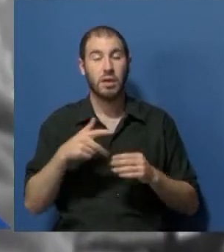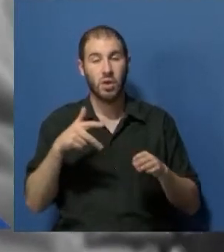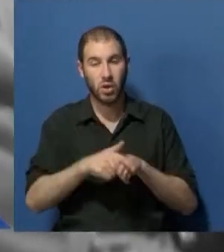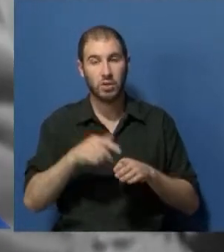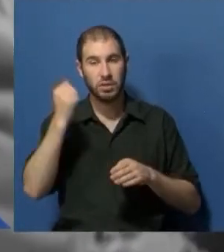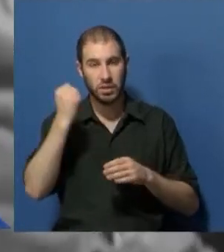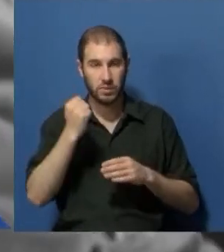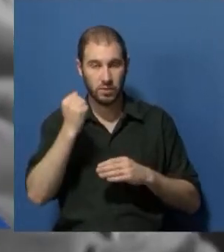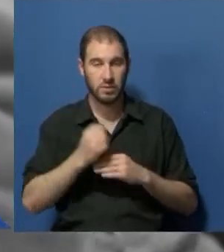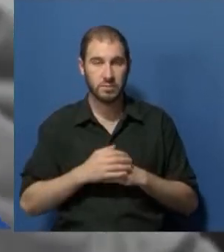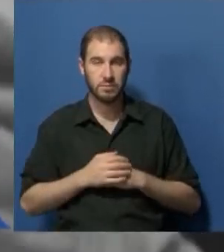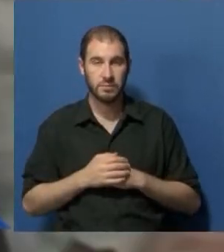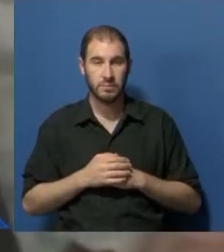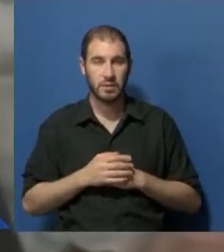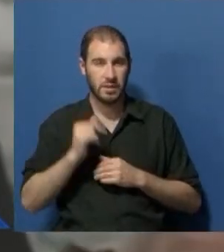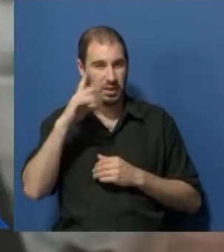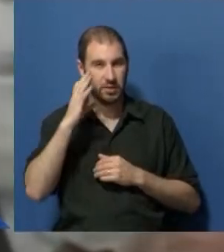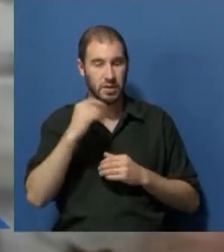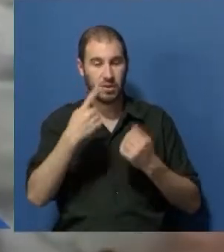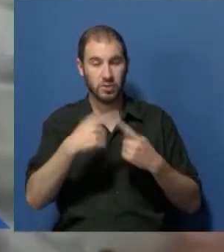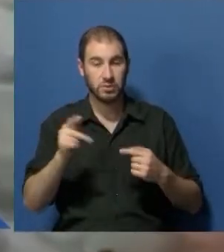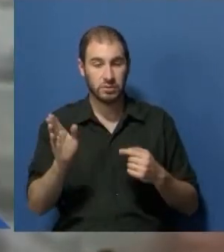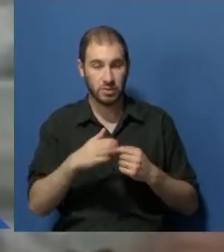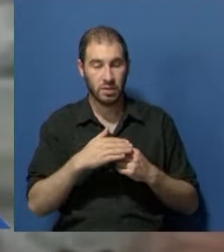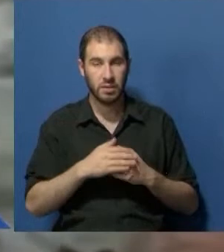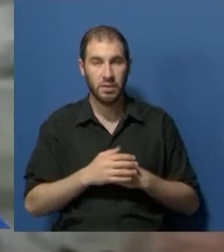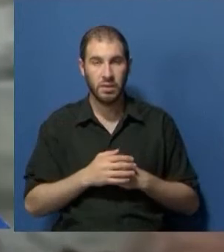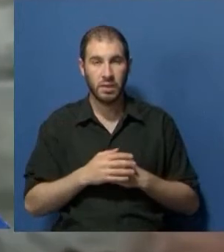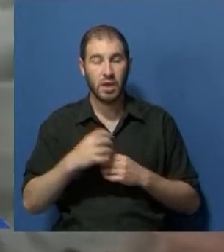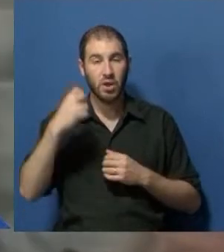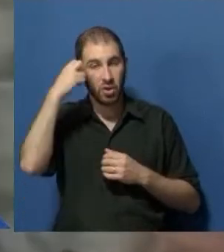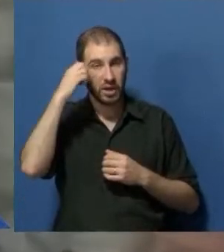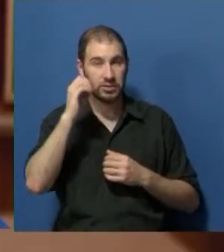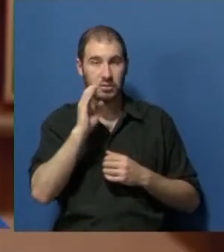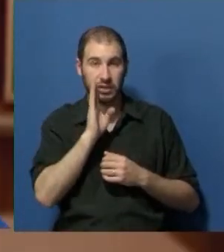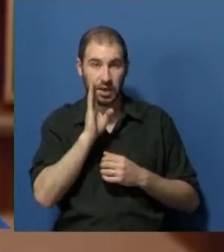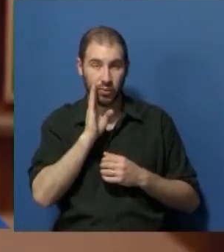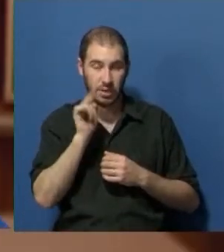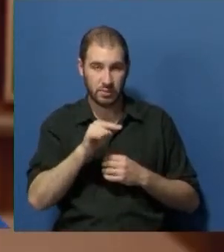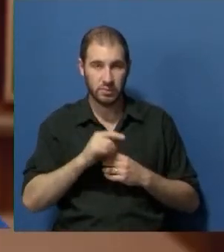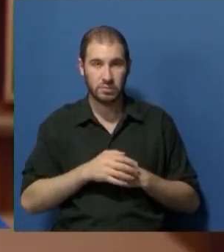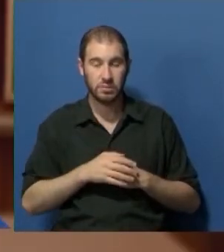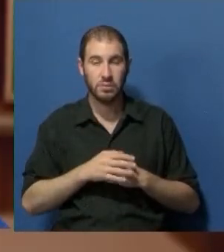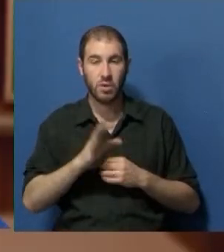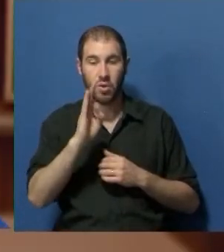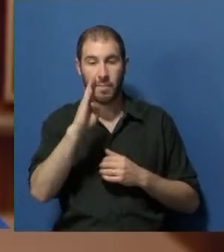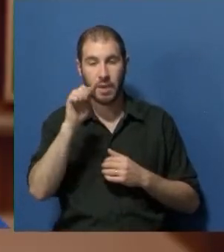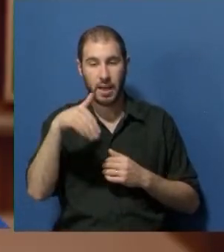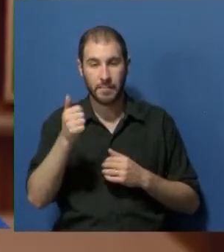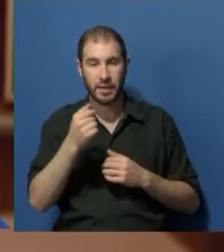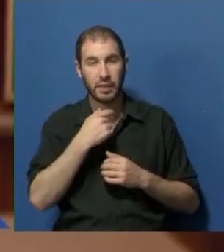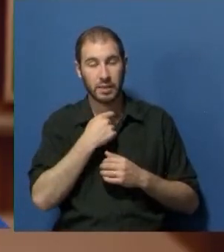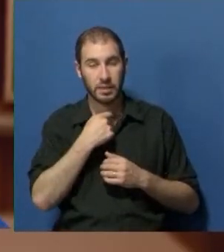pesar recordemos que todo esto también en el Congreso de Estados Unidos, Obama quiso